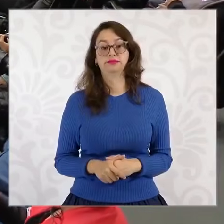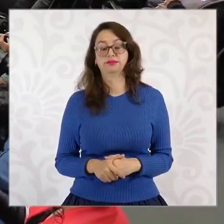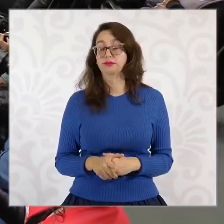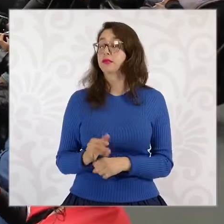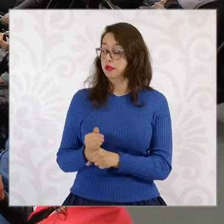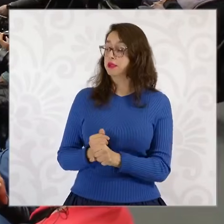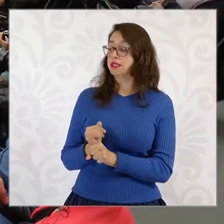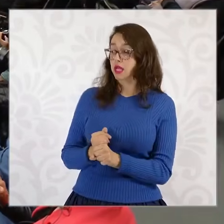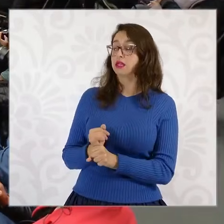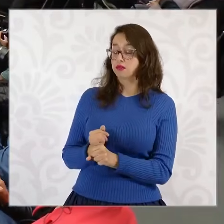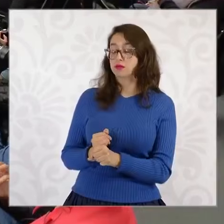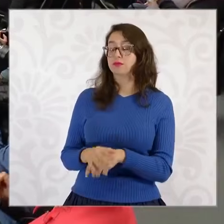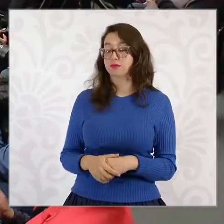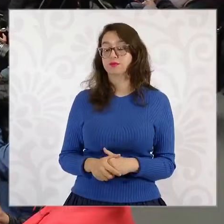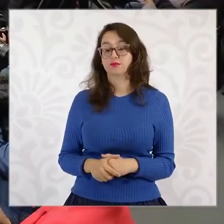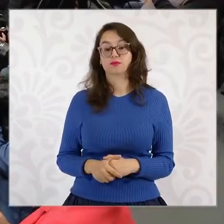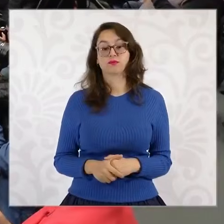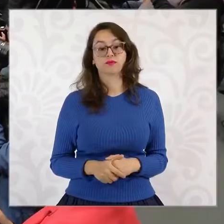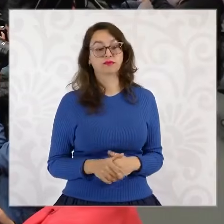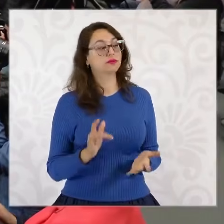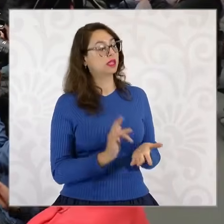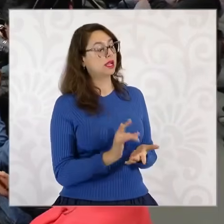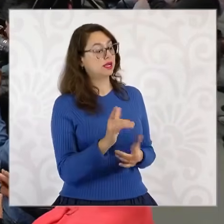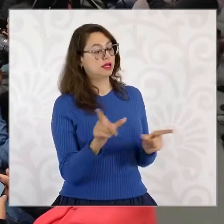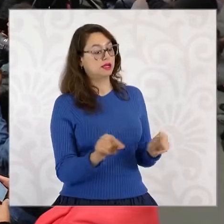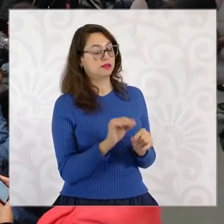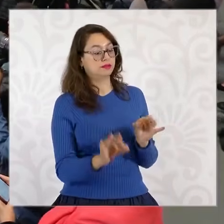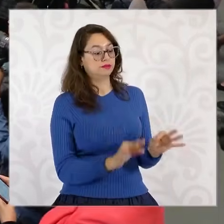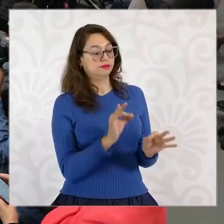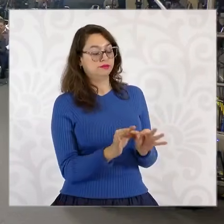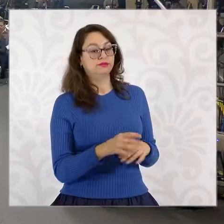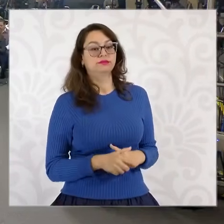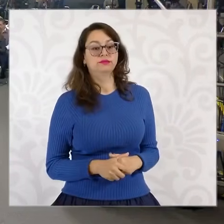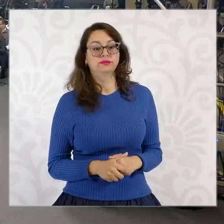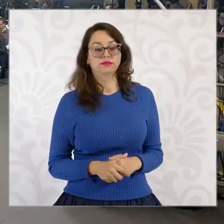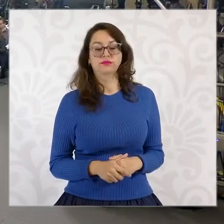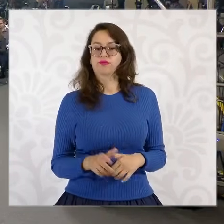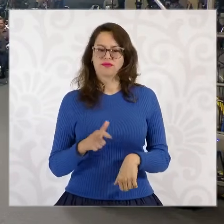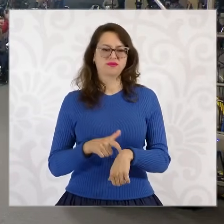está investigando. Gracias, sería todo. Sí. Bueno, yo